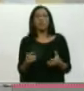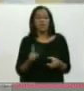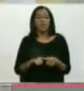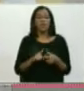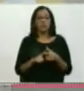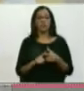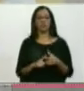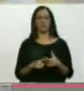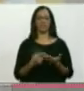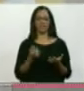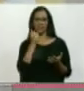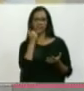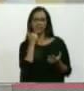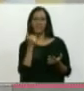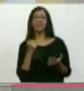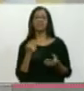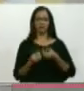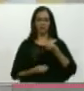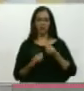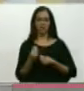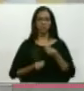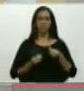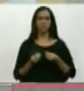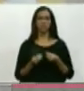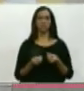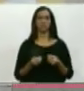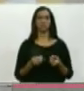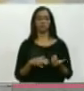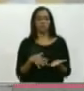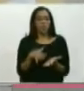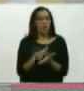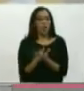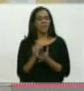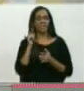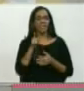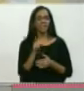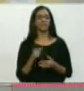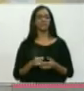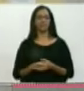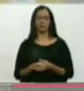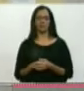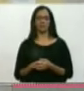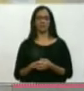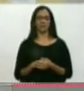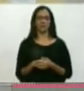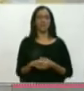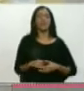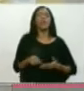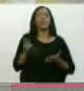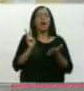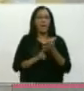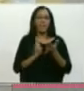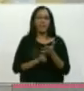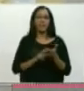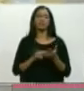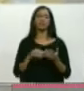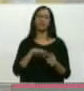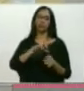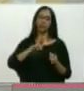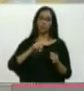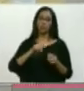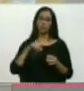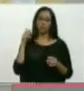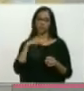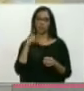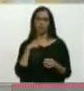esta manifestación la estamos haciendo en razón de que ella es portadora de una gran verdad sobre la corrupción